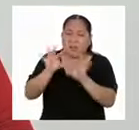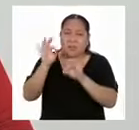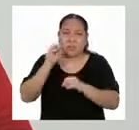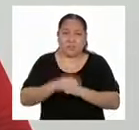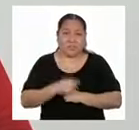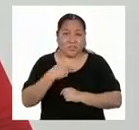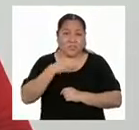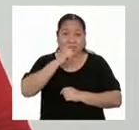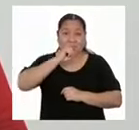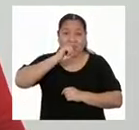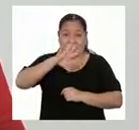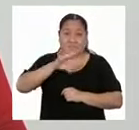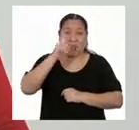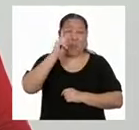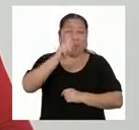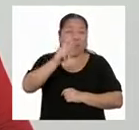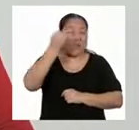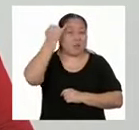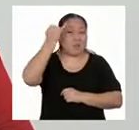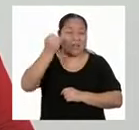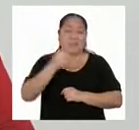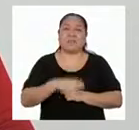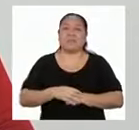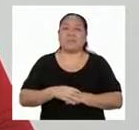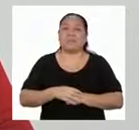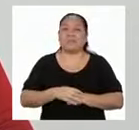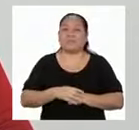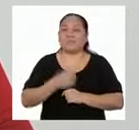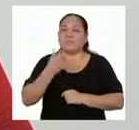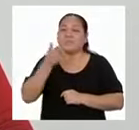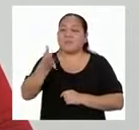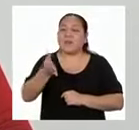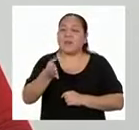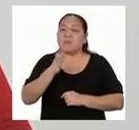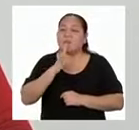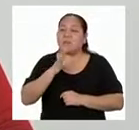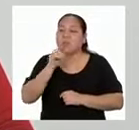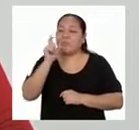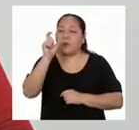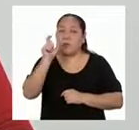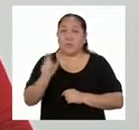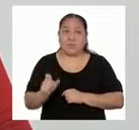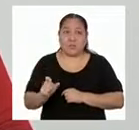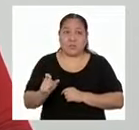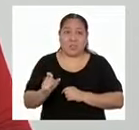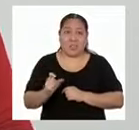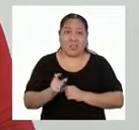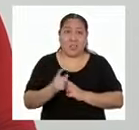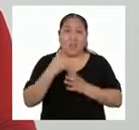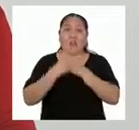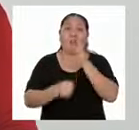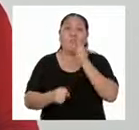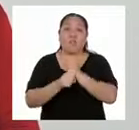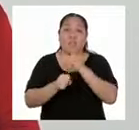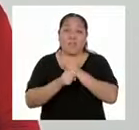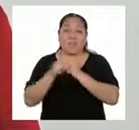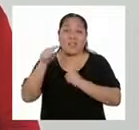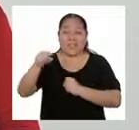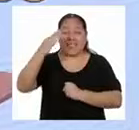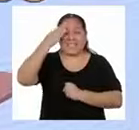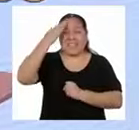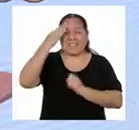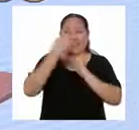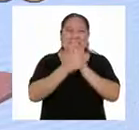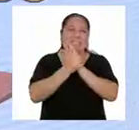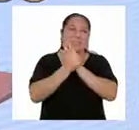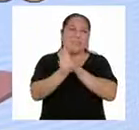daré una idea. Vamos a hablar con una fuente confiable que sabe todo sobre fuentes